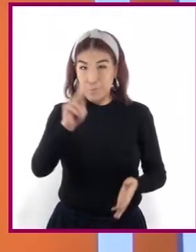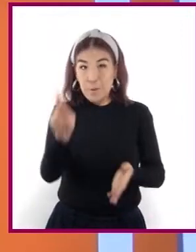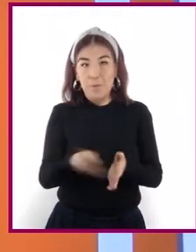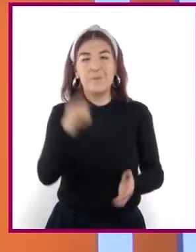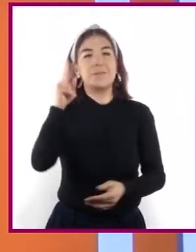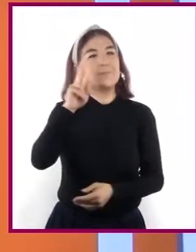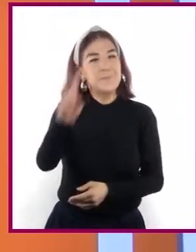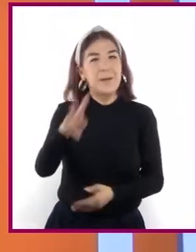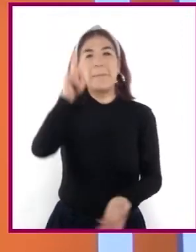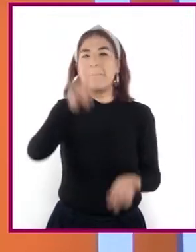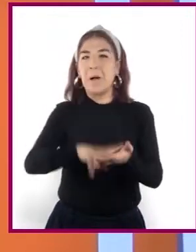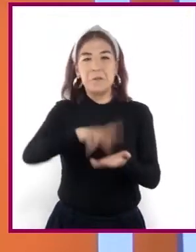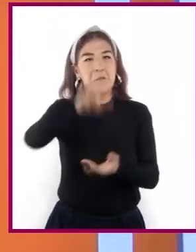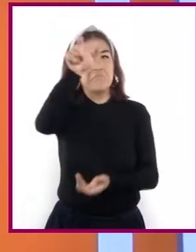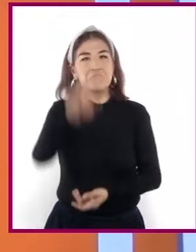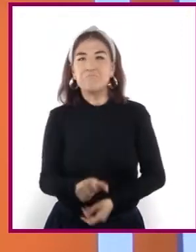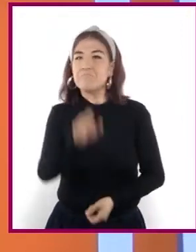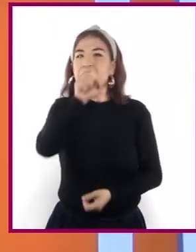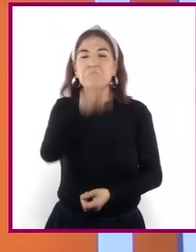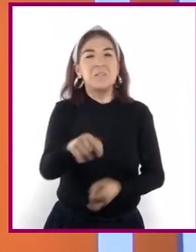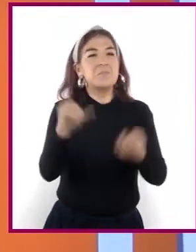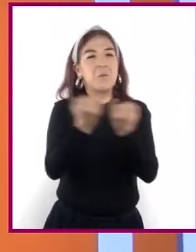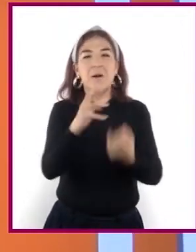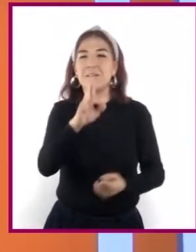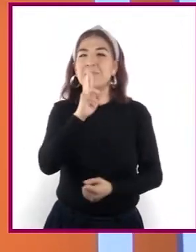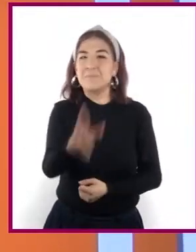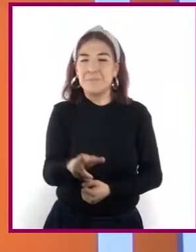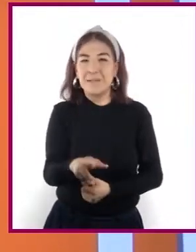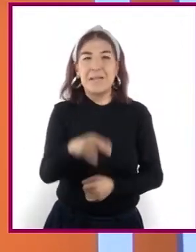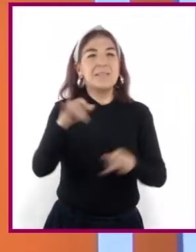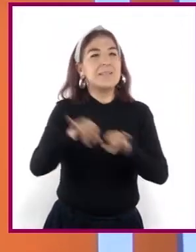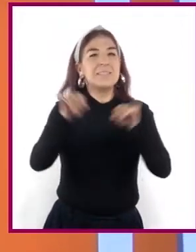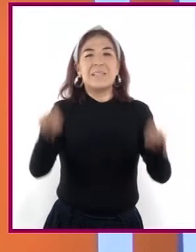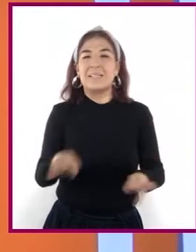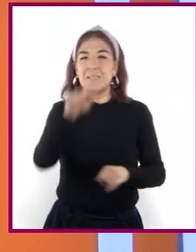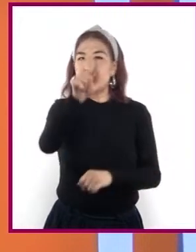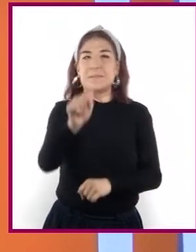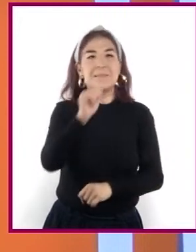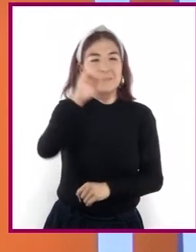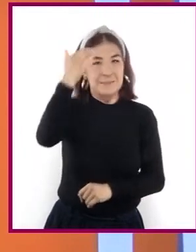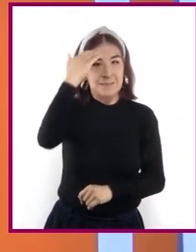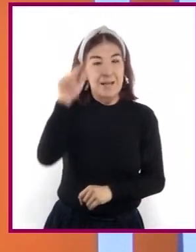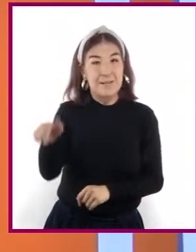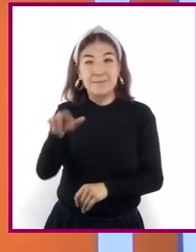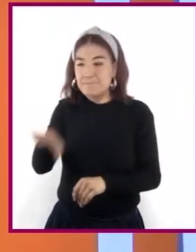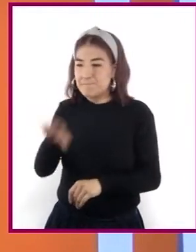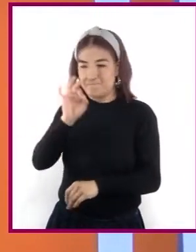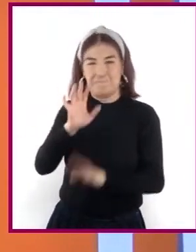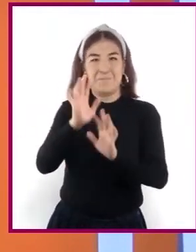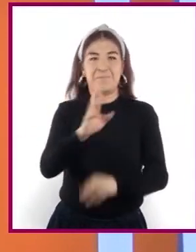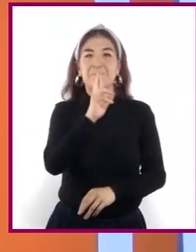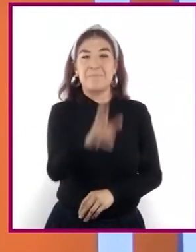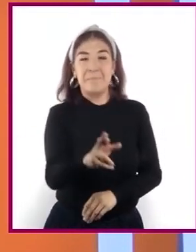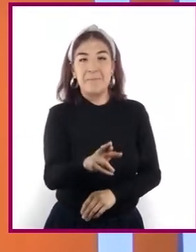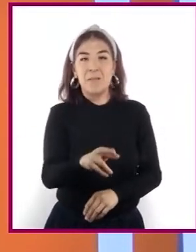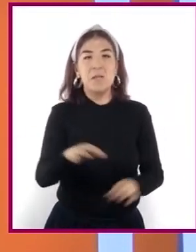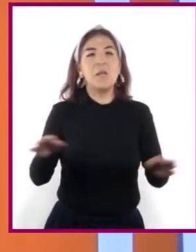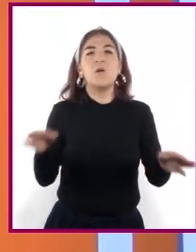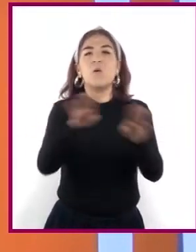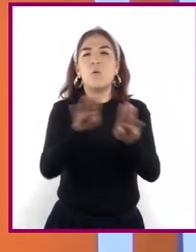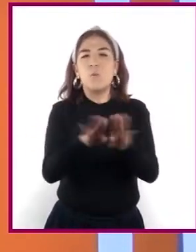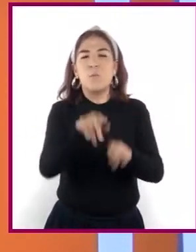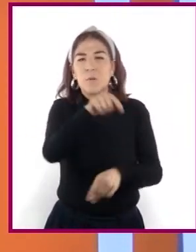Nuevamente, se obtienen los mismos resultados para las distancias desconocidas. Por tal razón, para resolver situaciones en